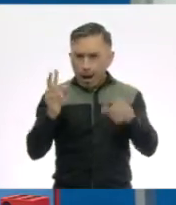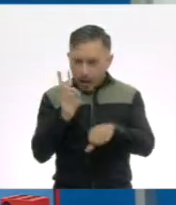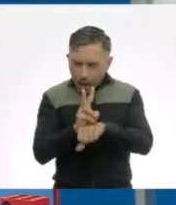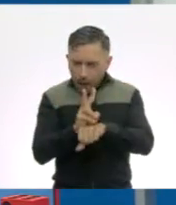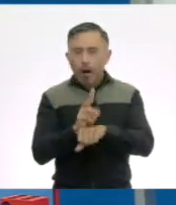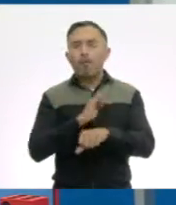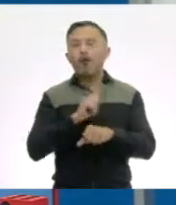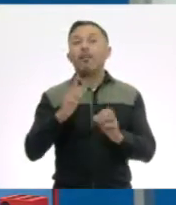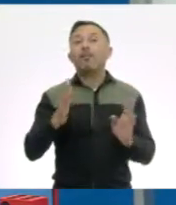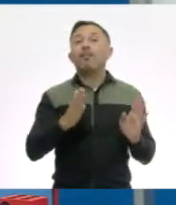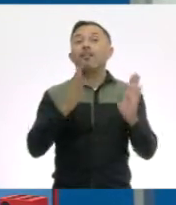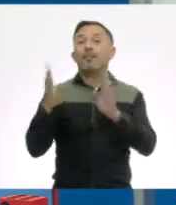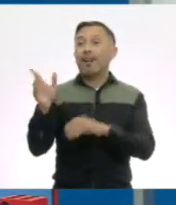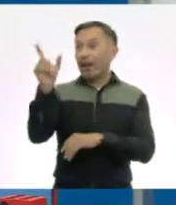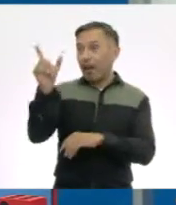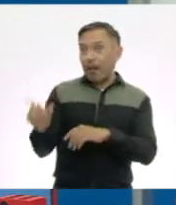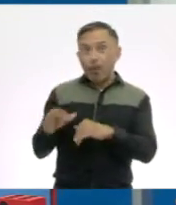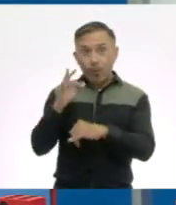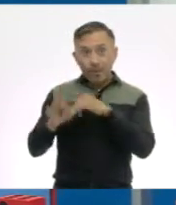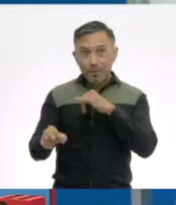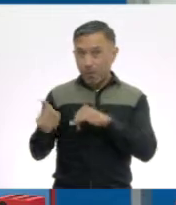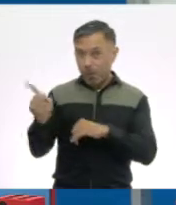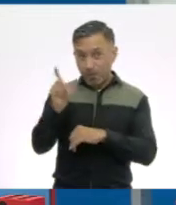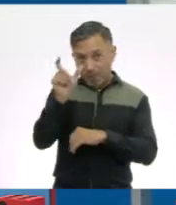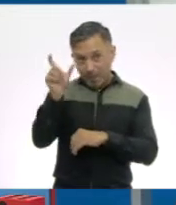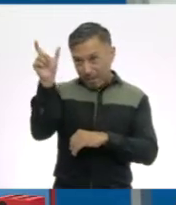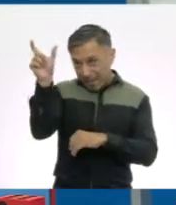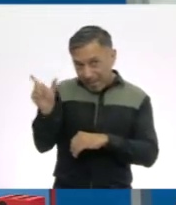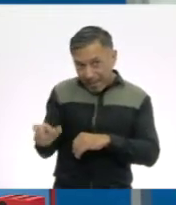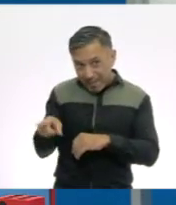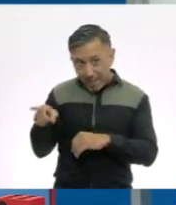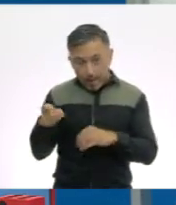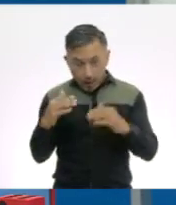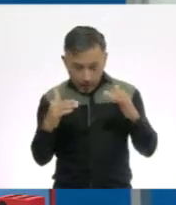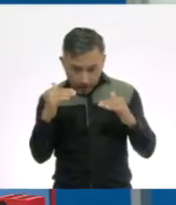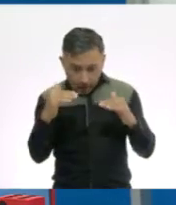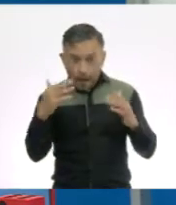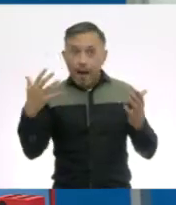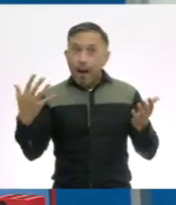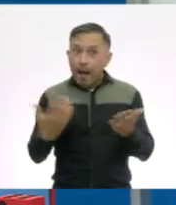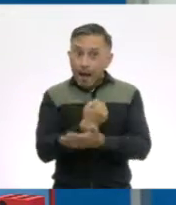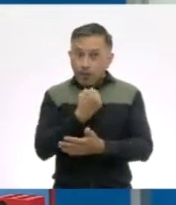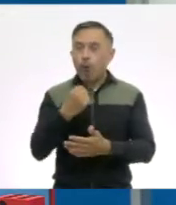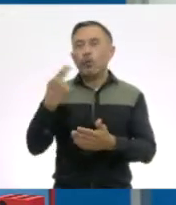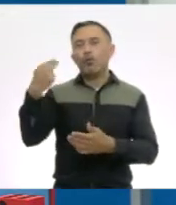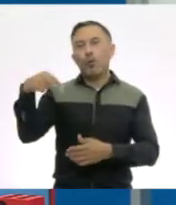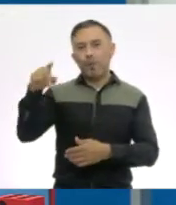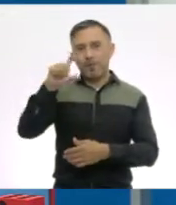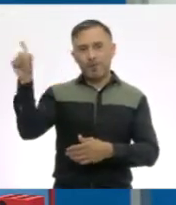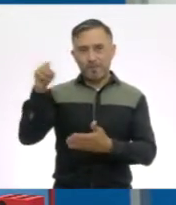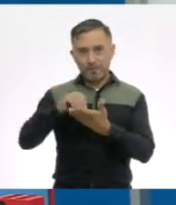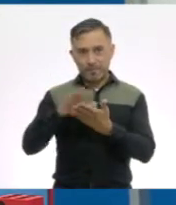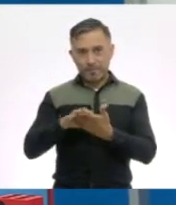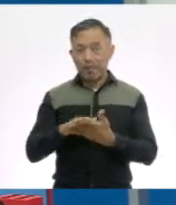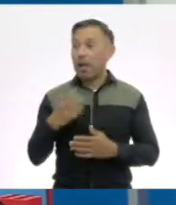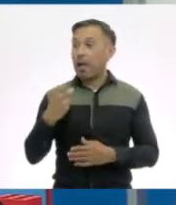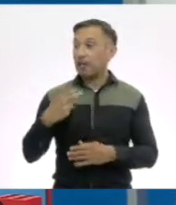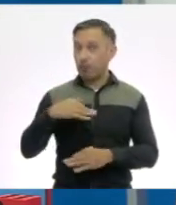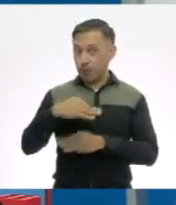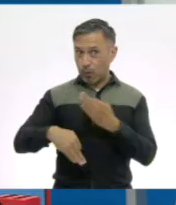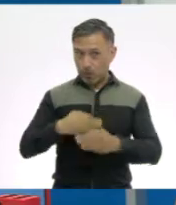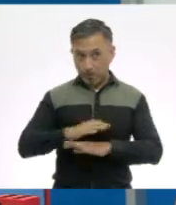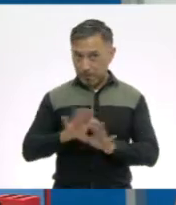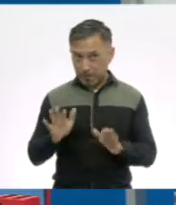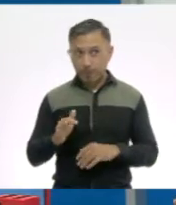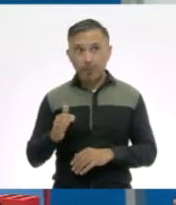cuarta casilla, que es la del ganador de la jugada. Perfecto. ¿Listos? Listos. Pues eso sería todo. Espero que haya quedado